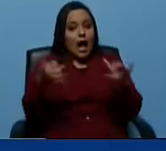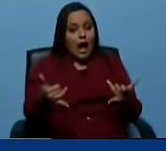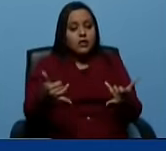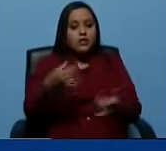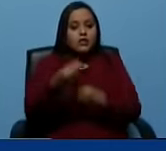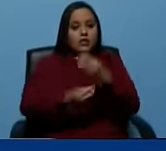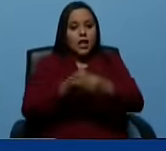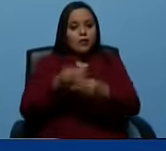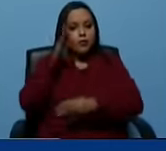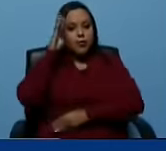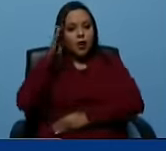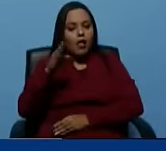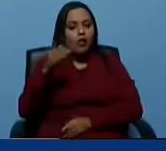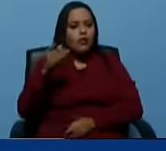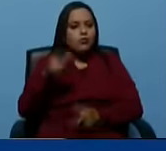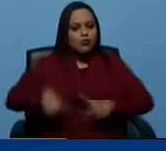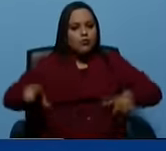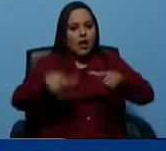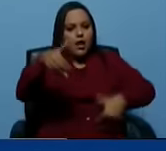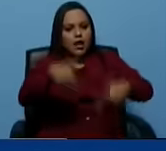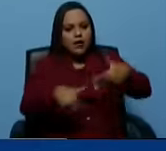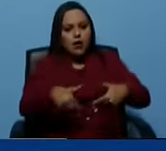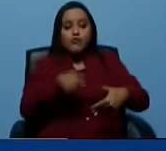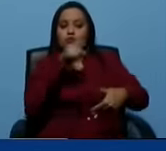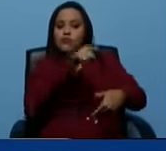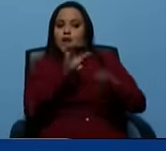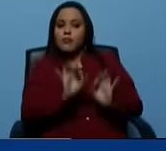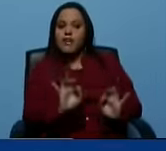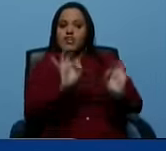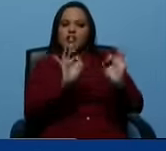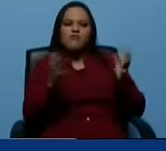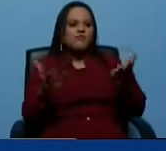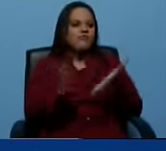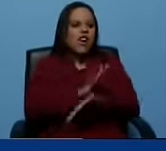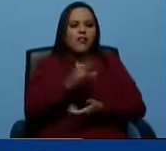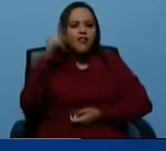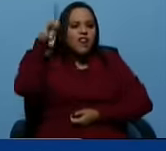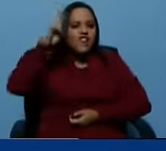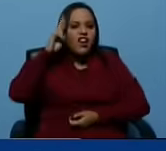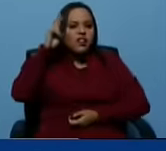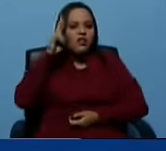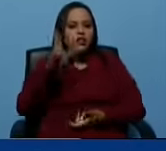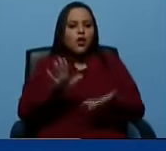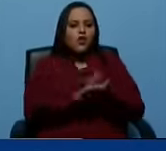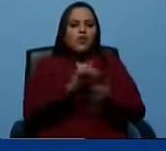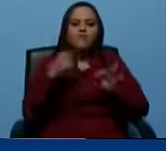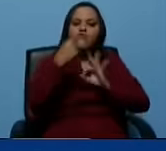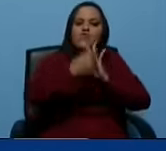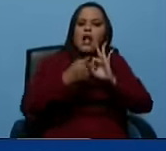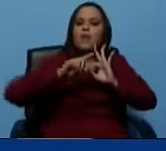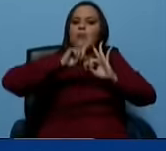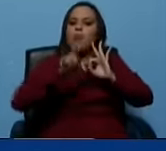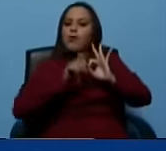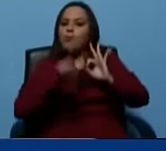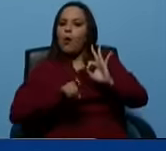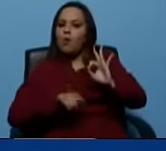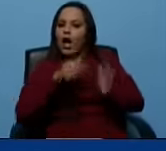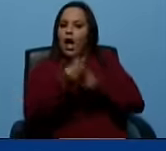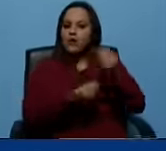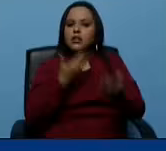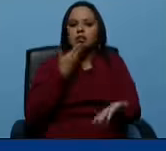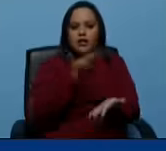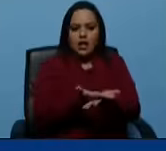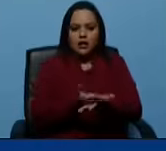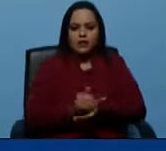la Sala Electoral. En su caso particular, ¿qué reflexión nos puede hacer con respecto a estos tres aspectos que les acabo de plantear?